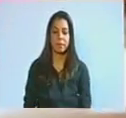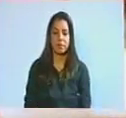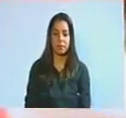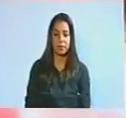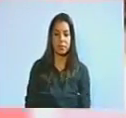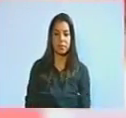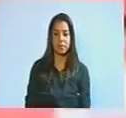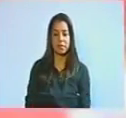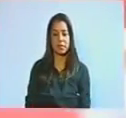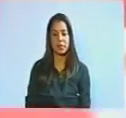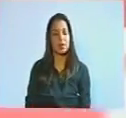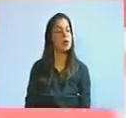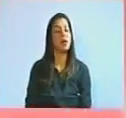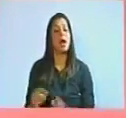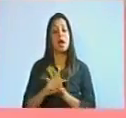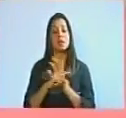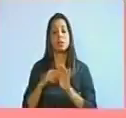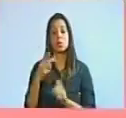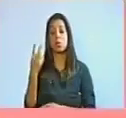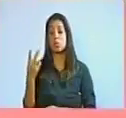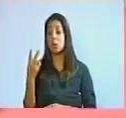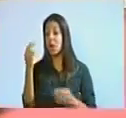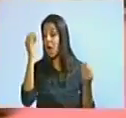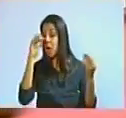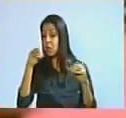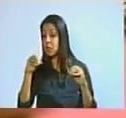En consideración, artículo 2.